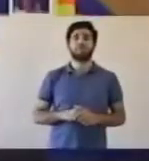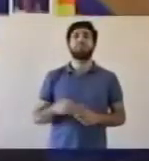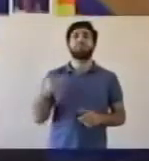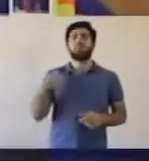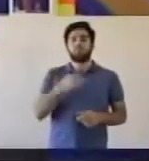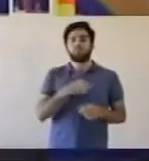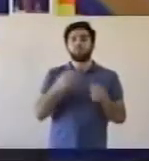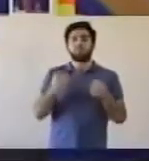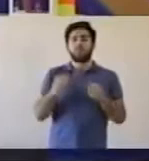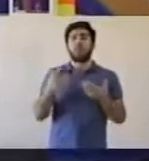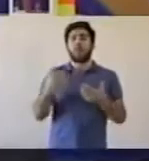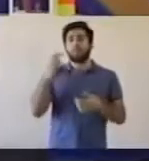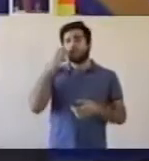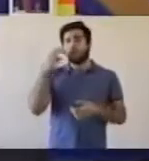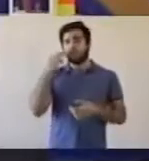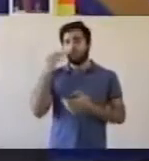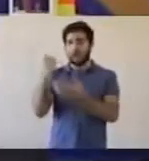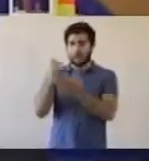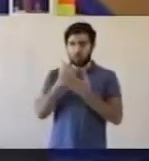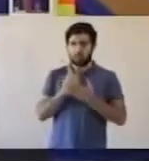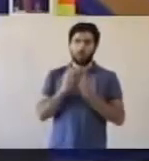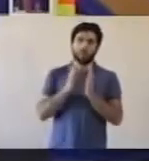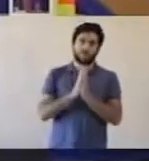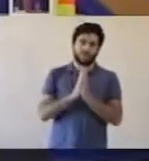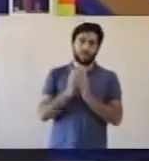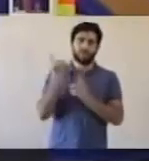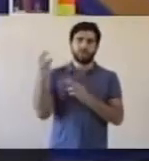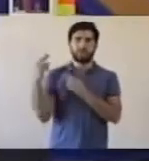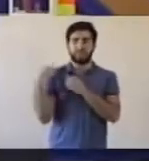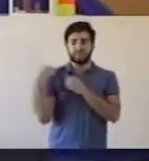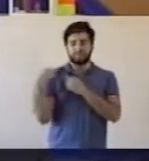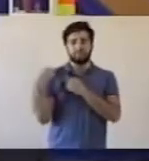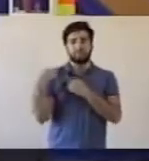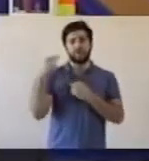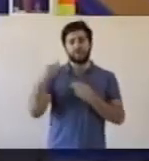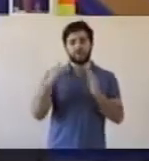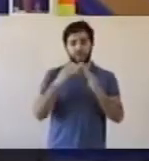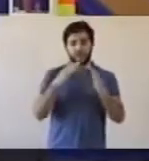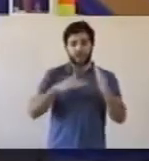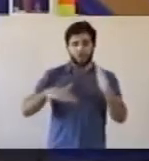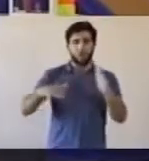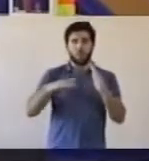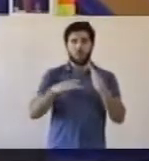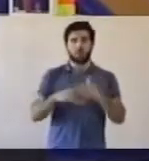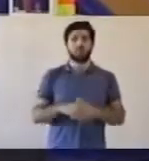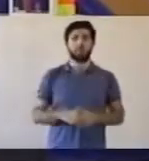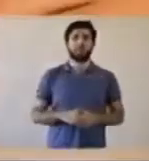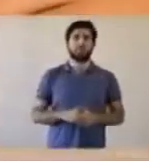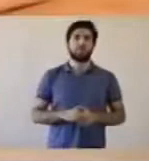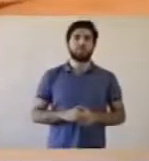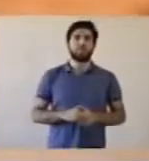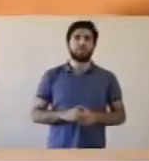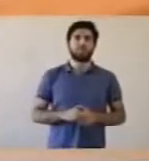Esto lo vamos a hacer con ayuda de nuestros papás o un adulto, ¿verdad?, responsable en el hogar.